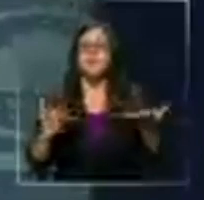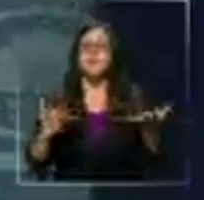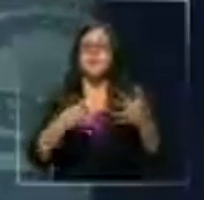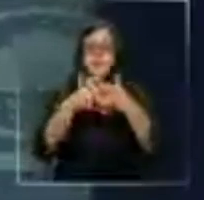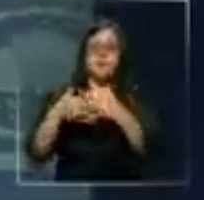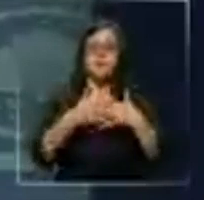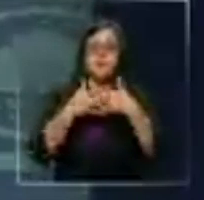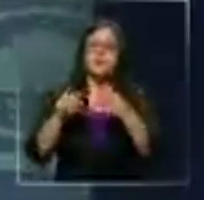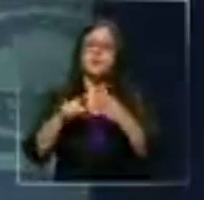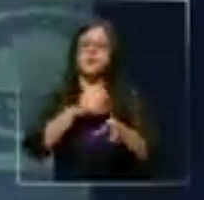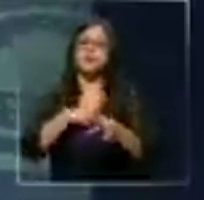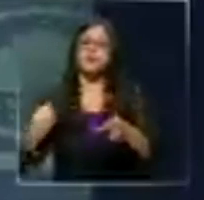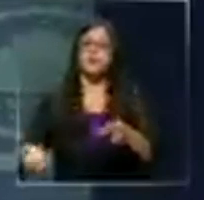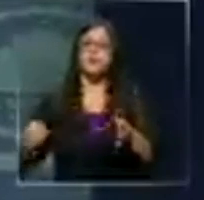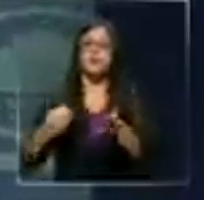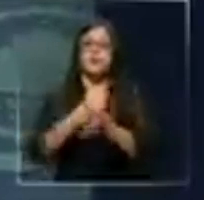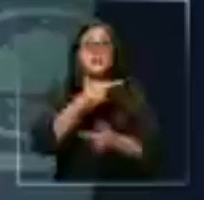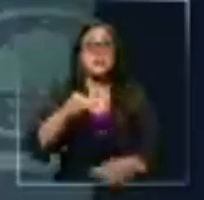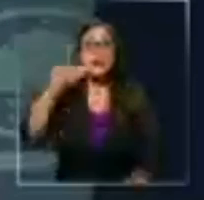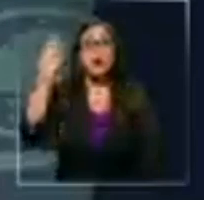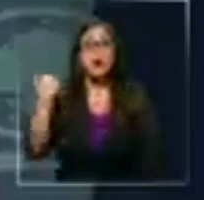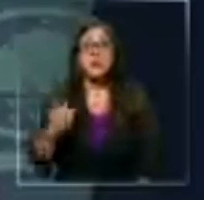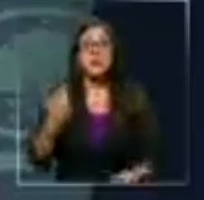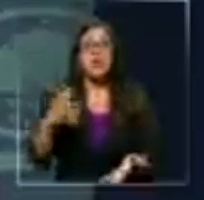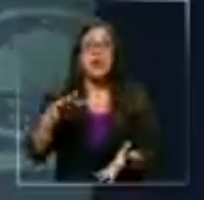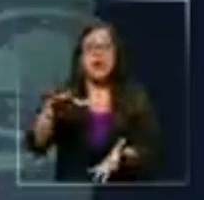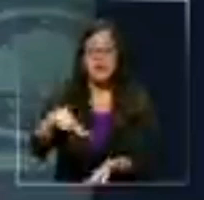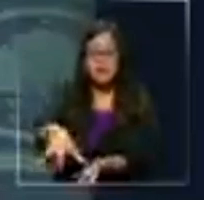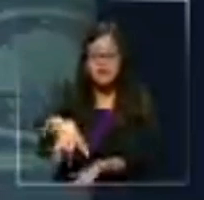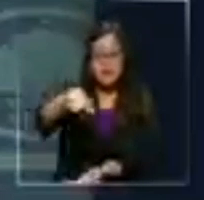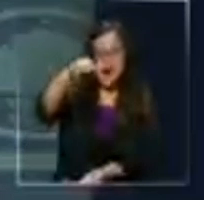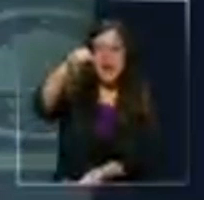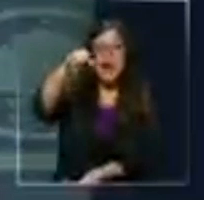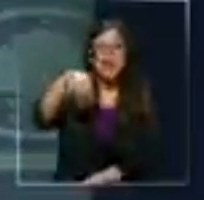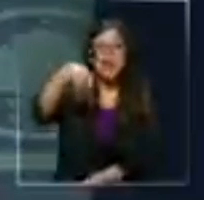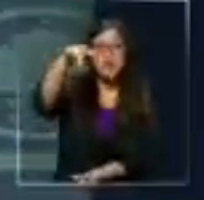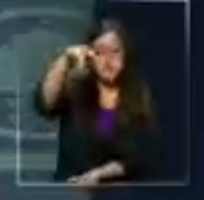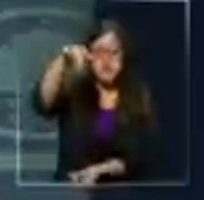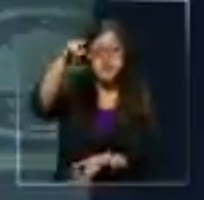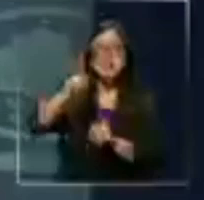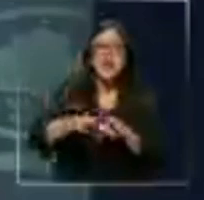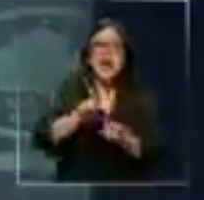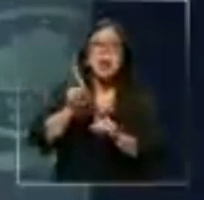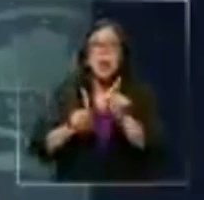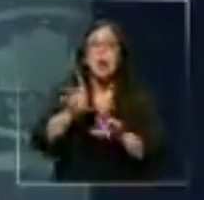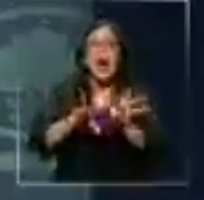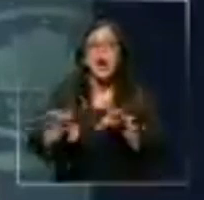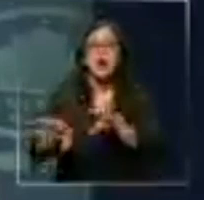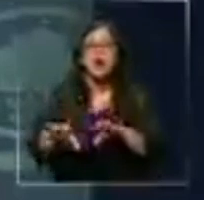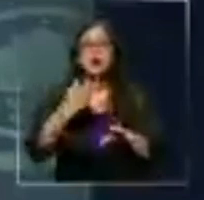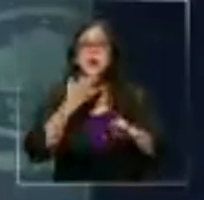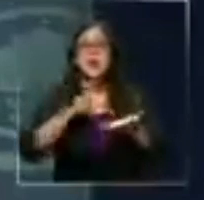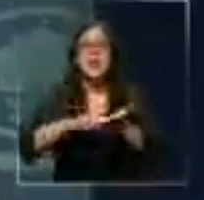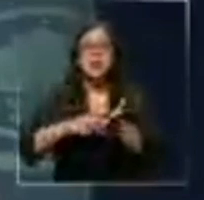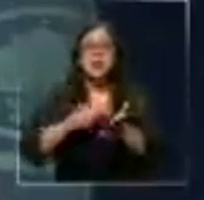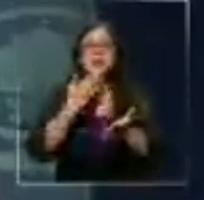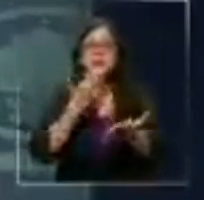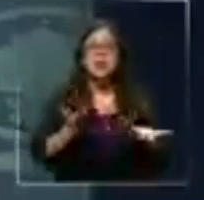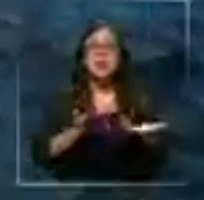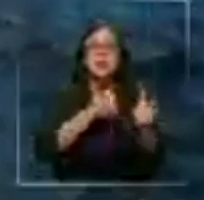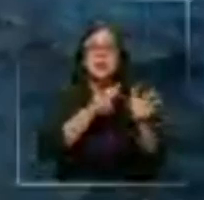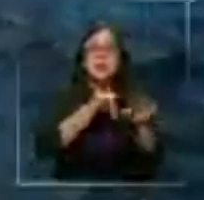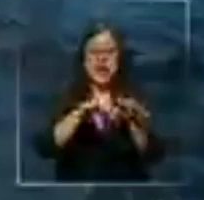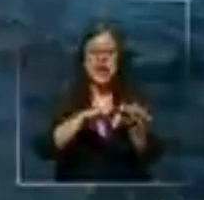En el transcurso del fin de semana pudieron levantar algunos de los escombros, incluidos algunos de los componentes electrónicos y parte de la